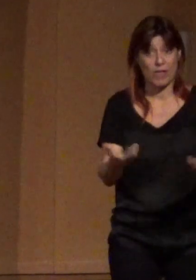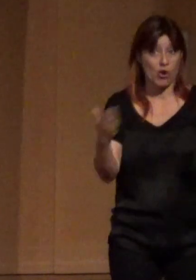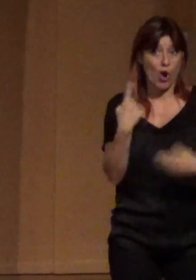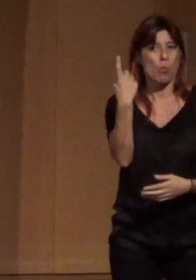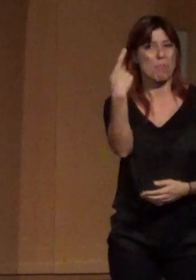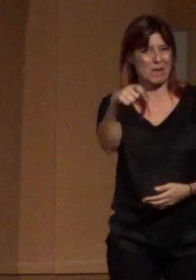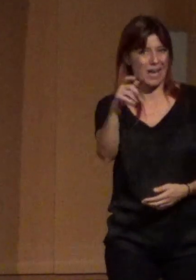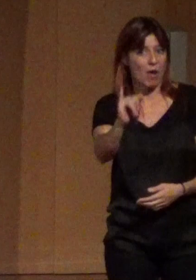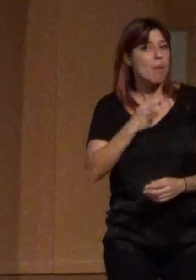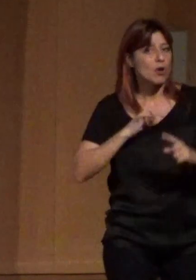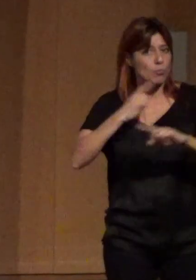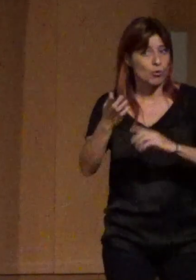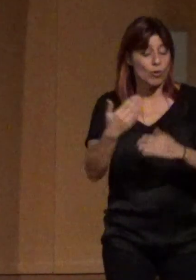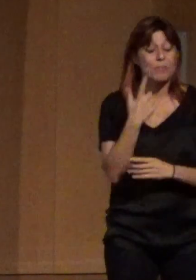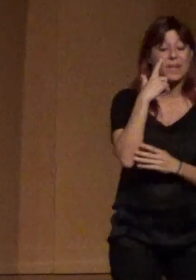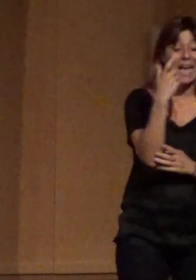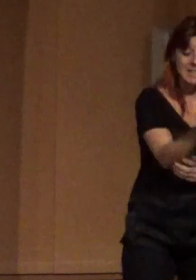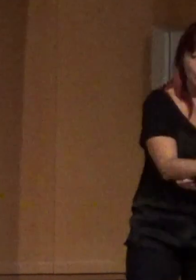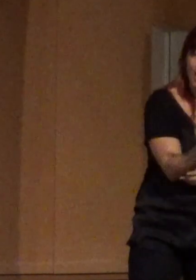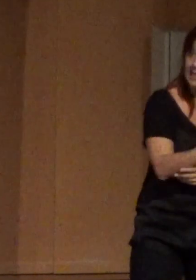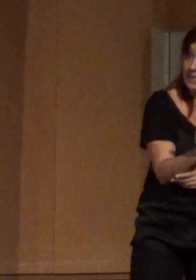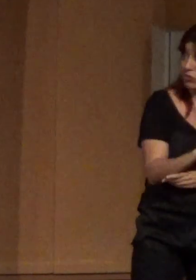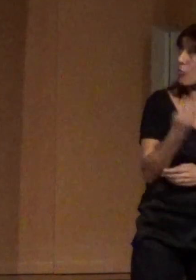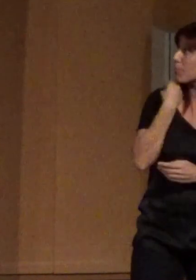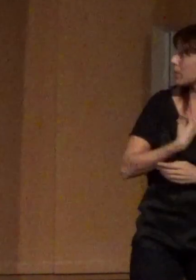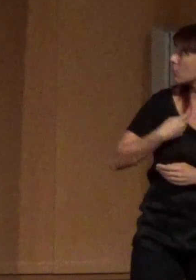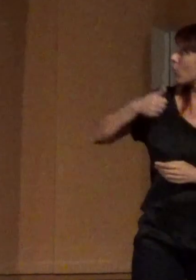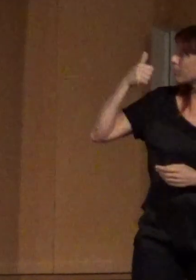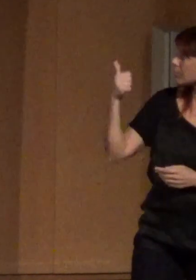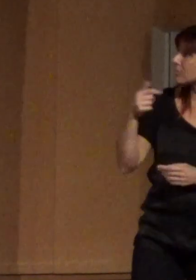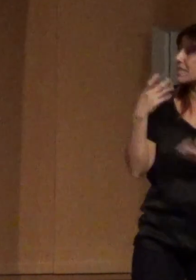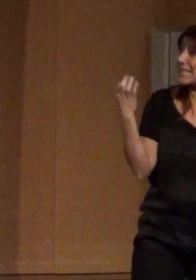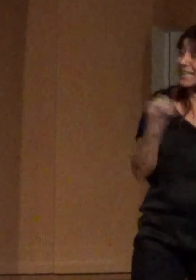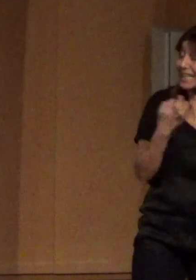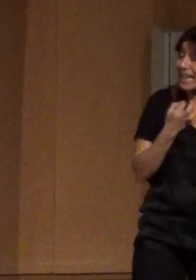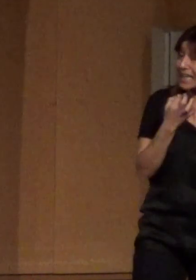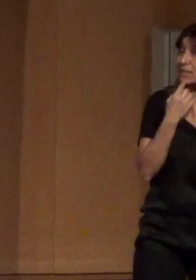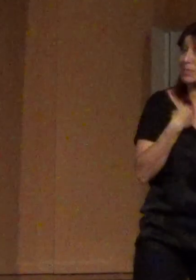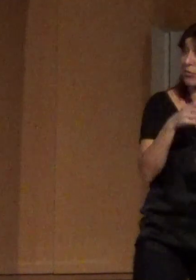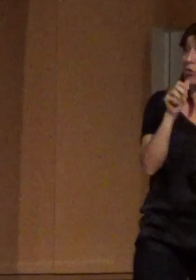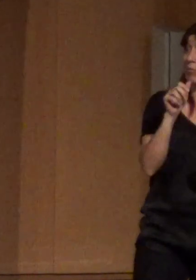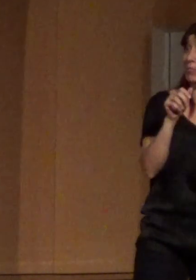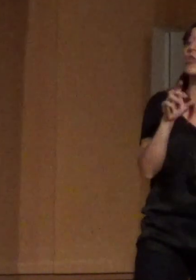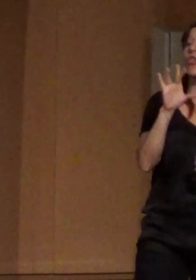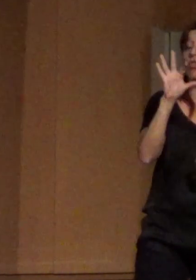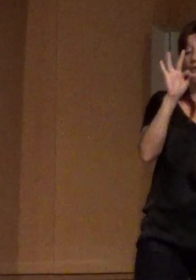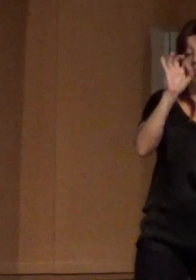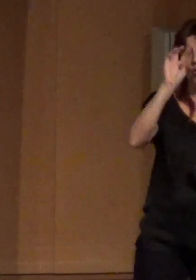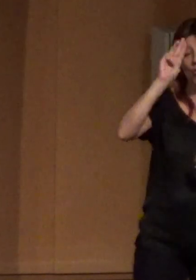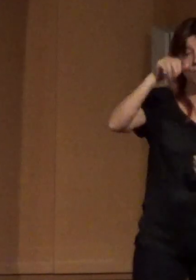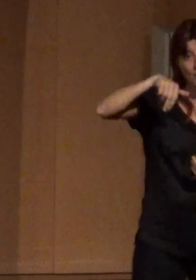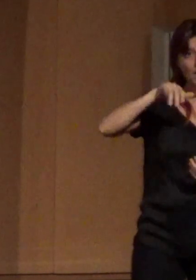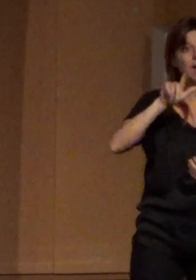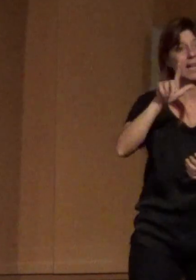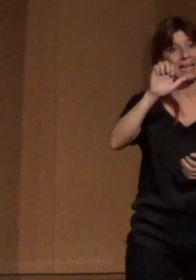más nuevo. Y los no estimulantes solamente existe en el mercado la atomoxetina, que actúa a nivel noradrenérgico, los otros a nivel dopaminérgico, y